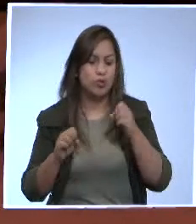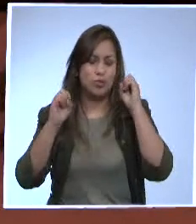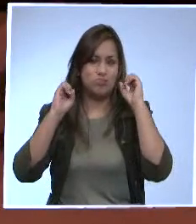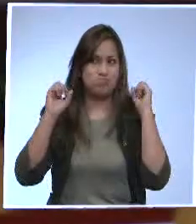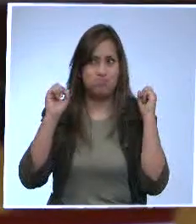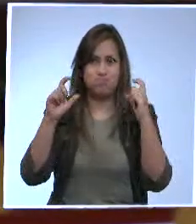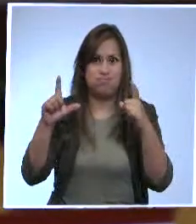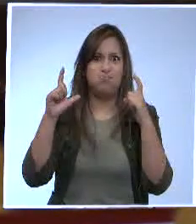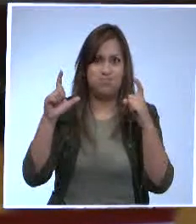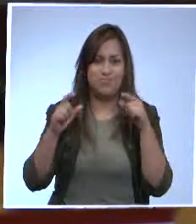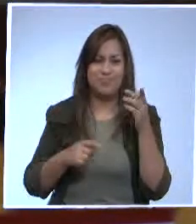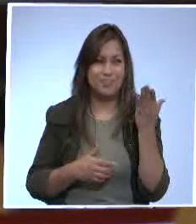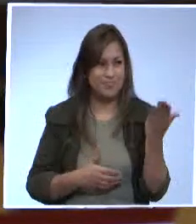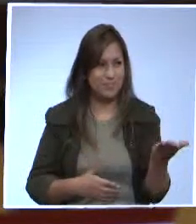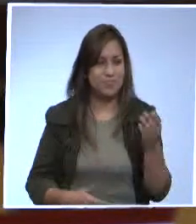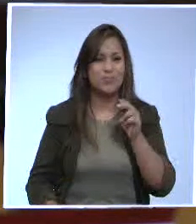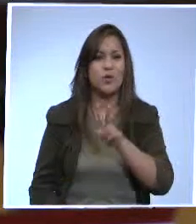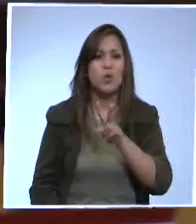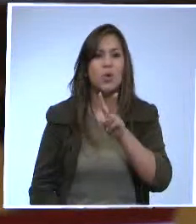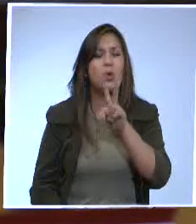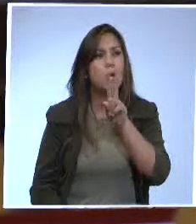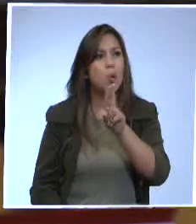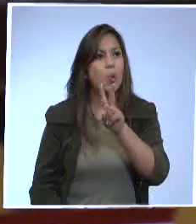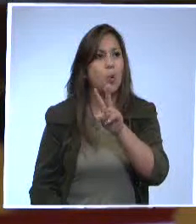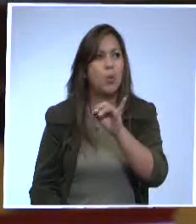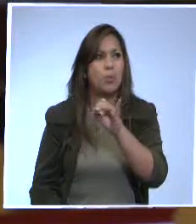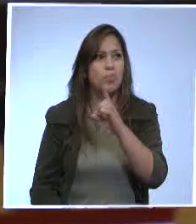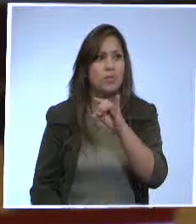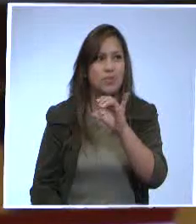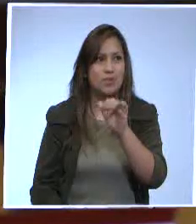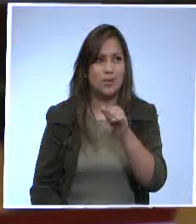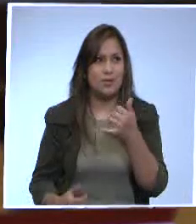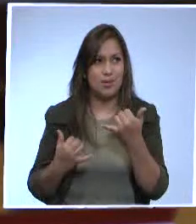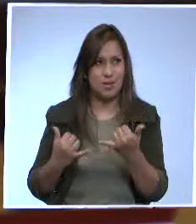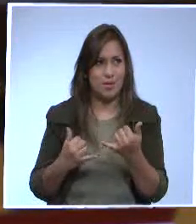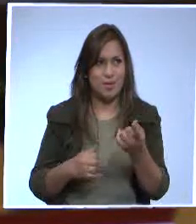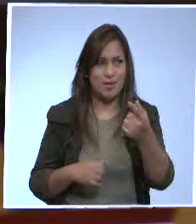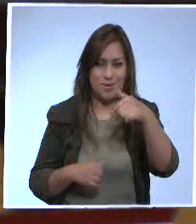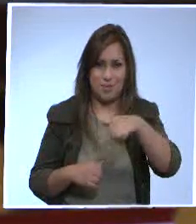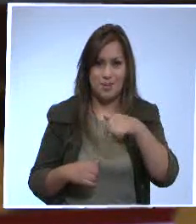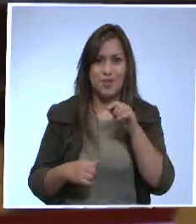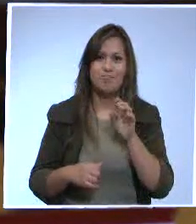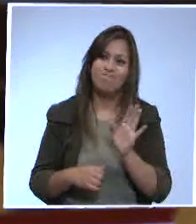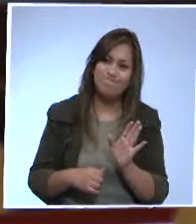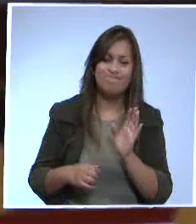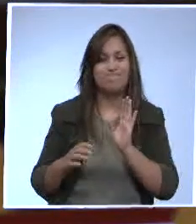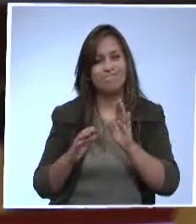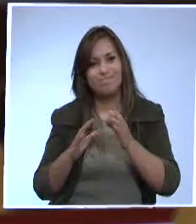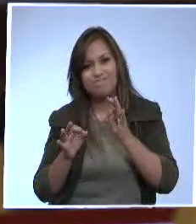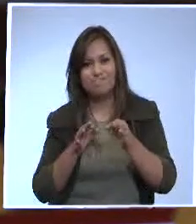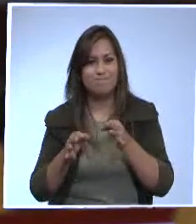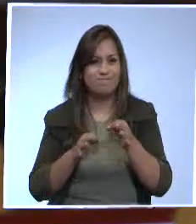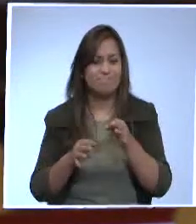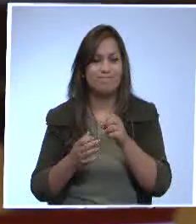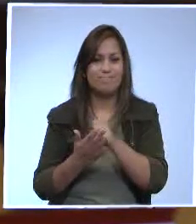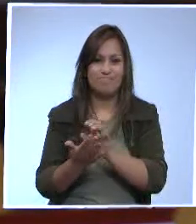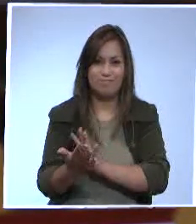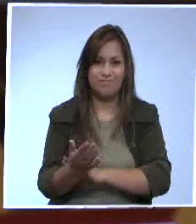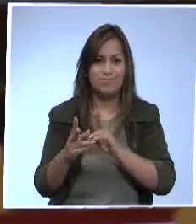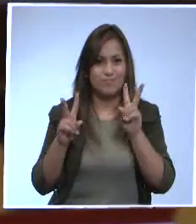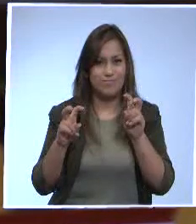ha sido patricio ubidia concejal de quito quien ha estado con nosotros comentando nos sobre estos proyectos iniciativas que se